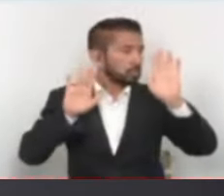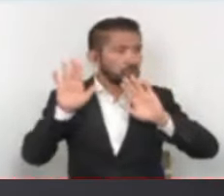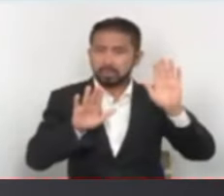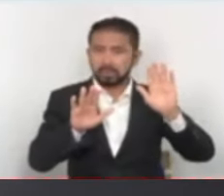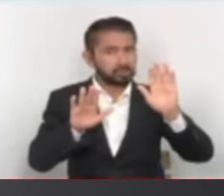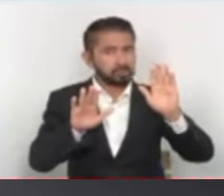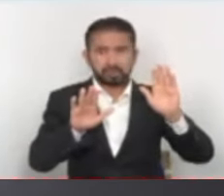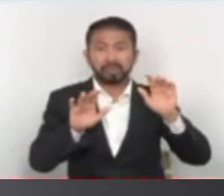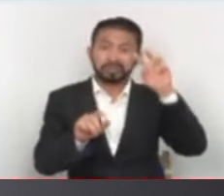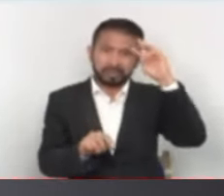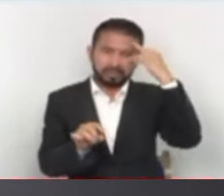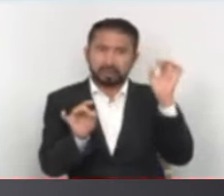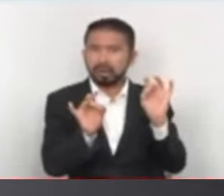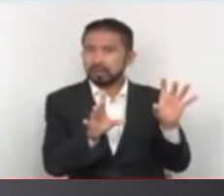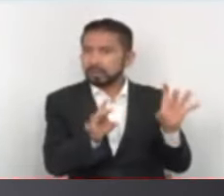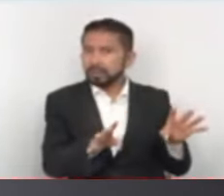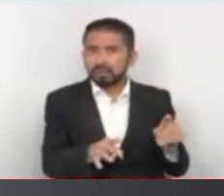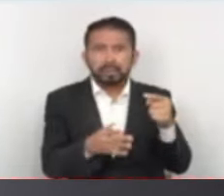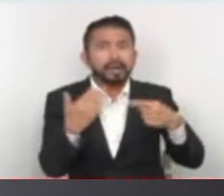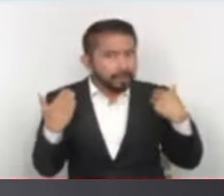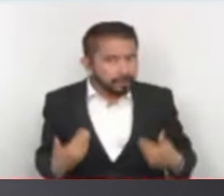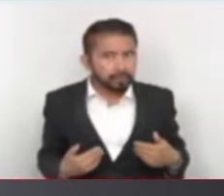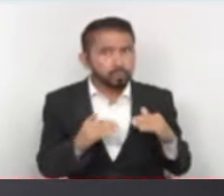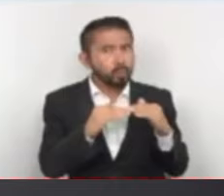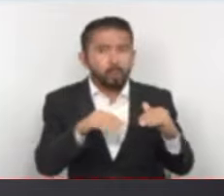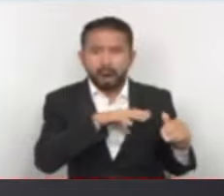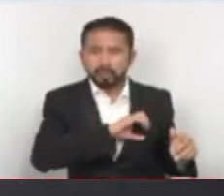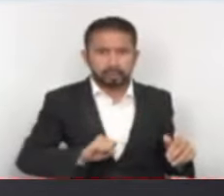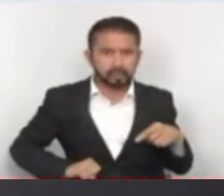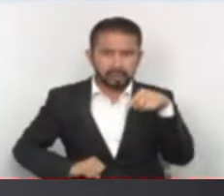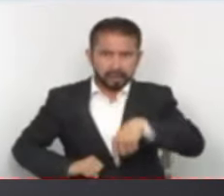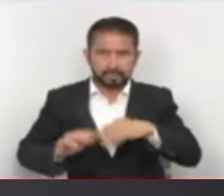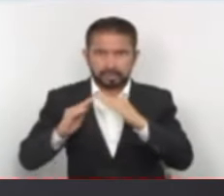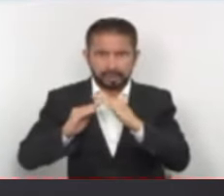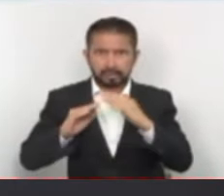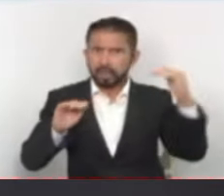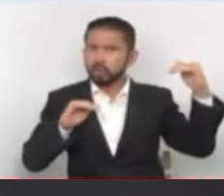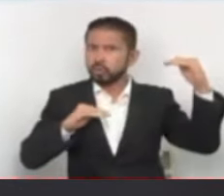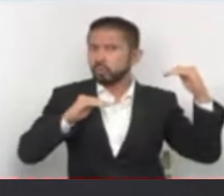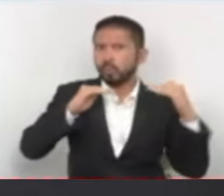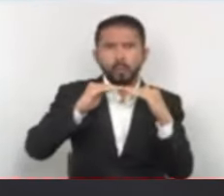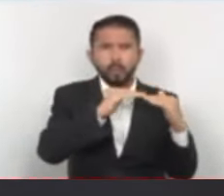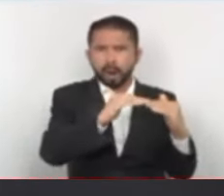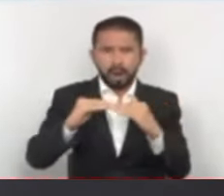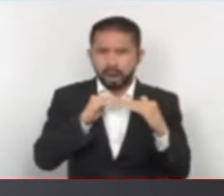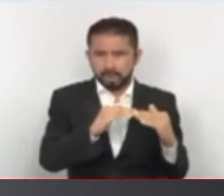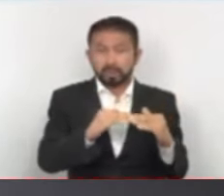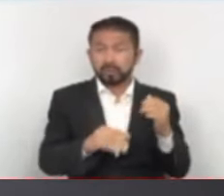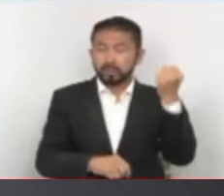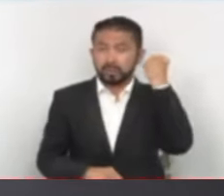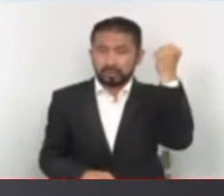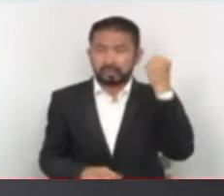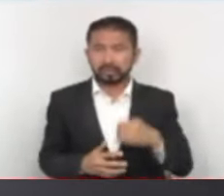una discriminación. Tienen derecho igual que los que vivimos aquí en El Salvador. Y también fomentar, yo creo que es